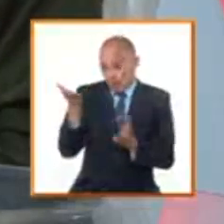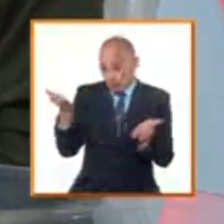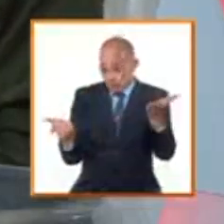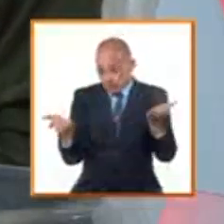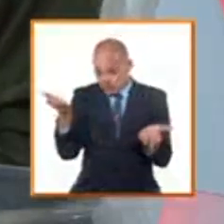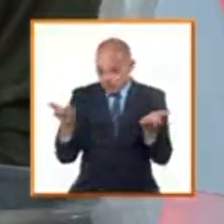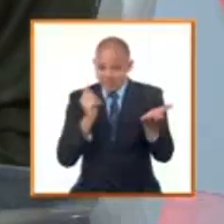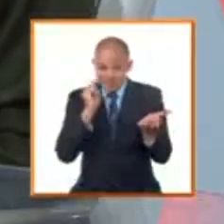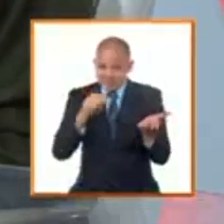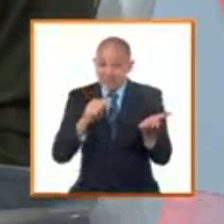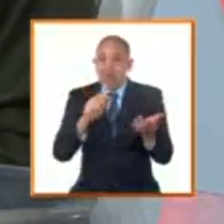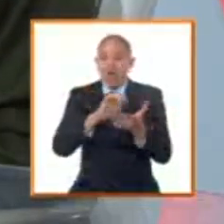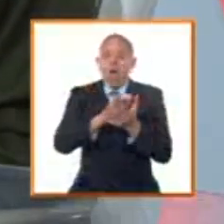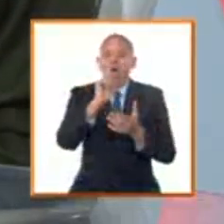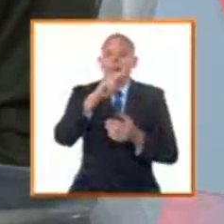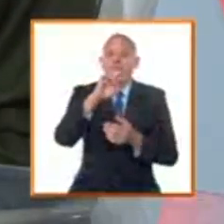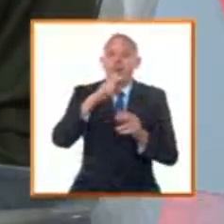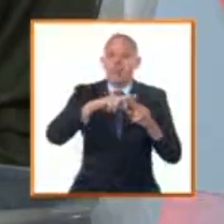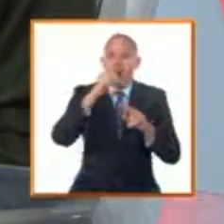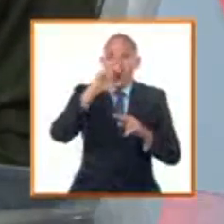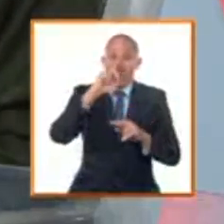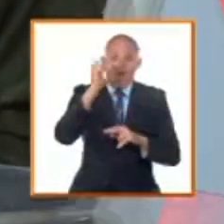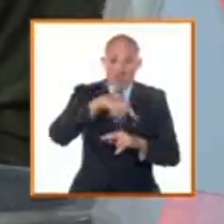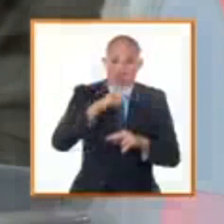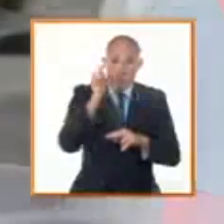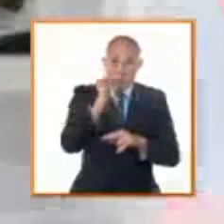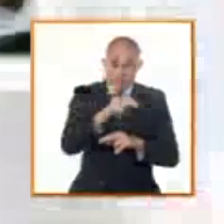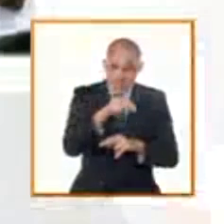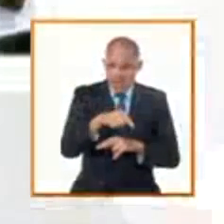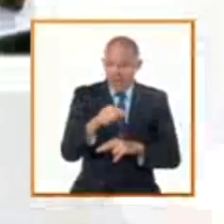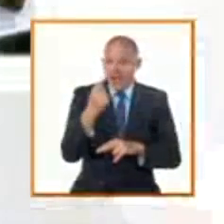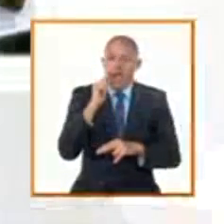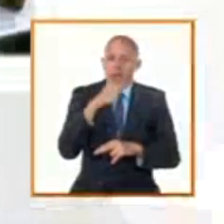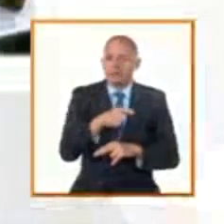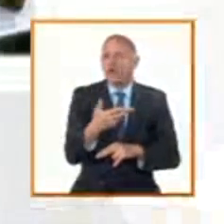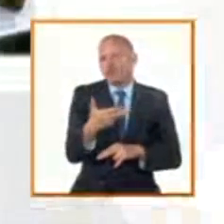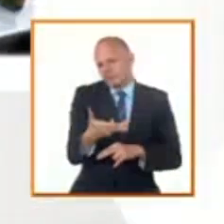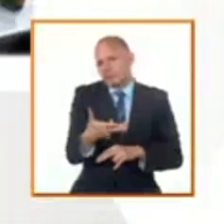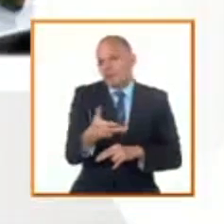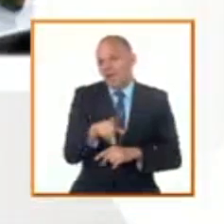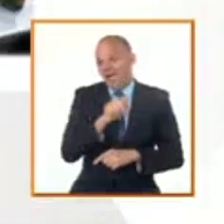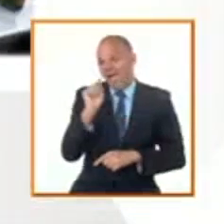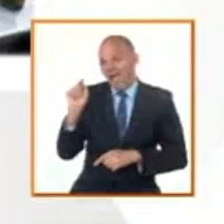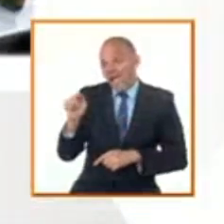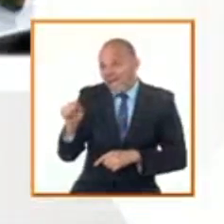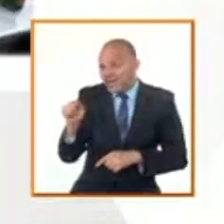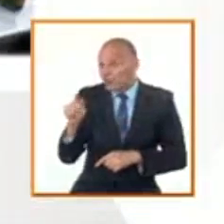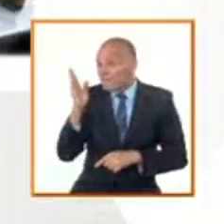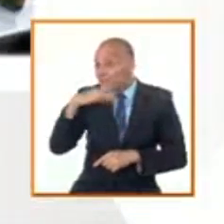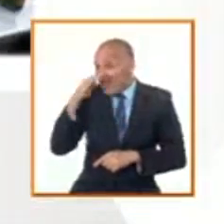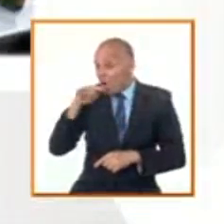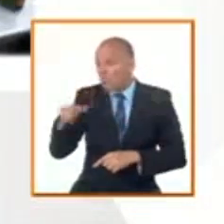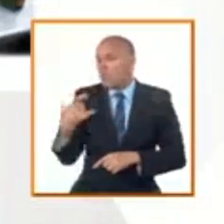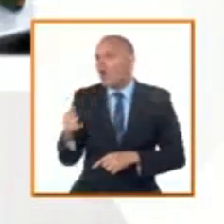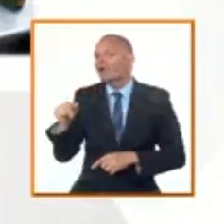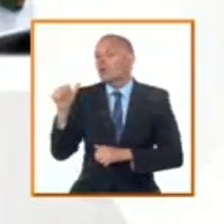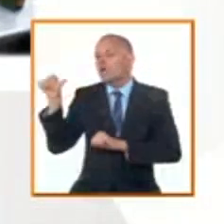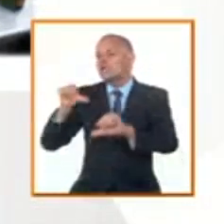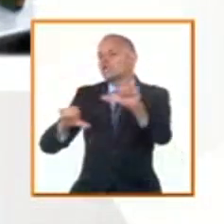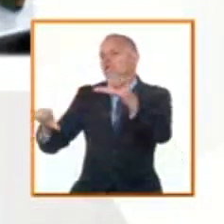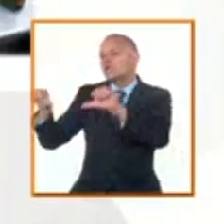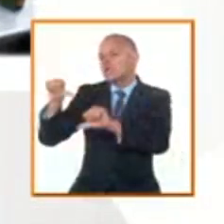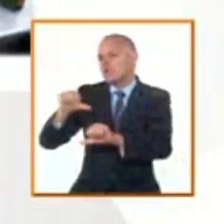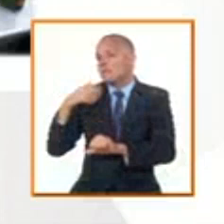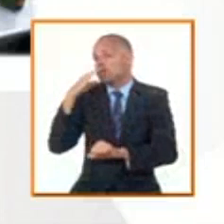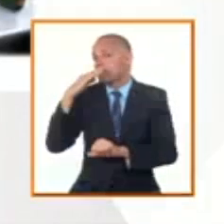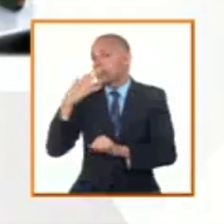adictivo y dañino para la salud. Es decir, no es la marihuana natural, sino la marihuana... Es una droga de diseño. A diseño. De diseño. Una marihuana